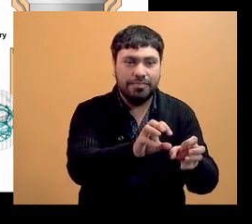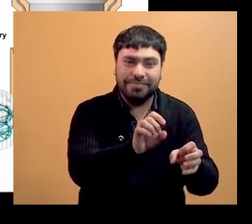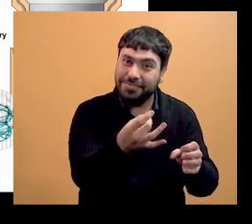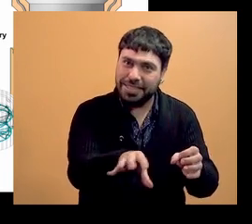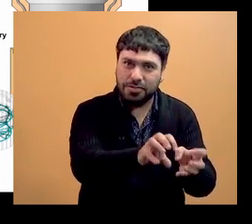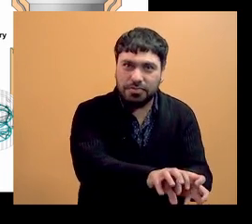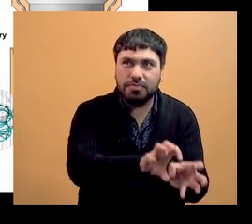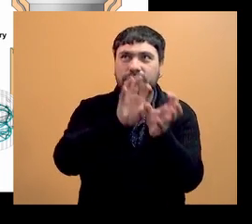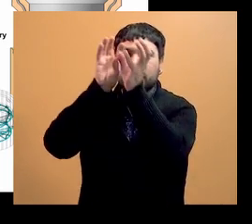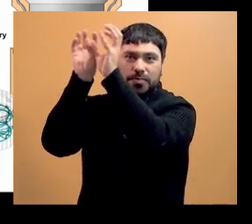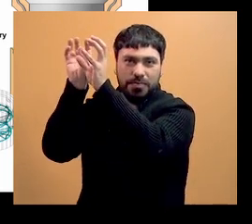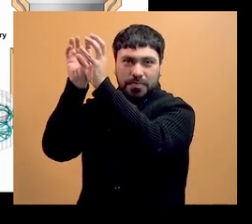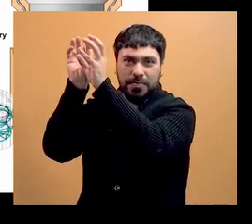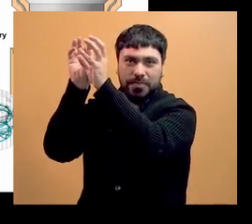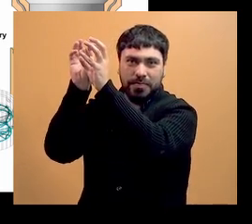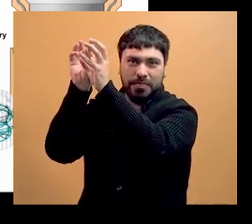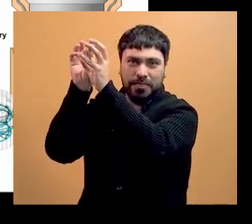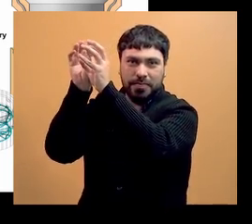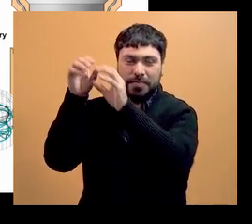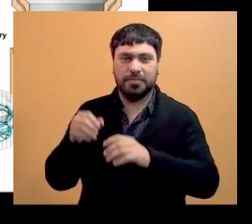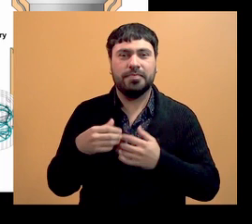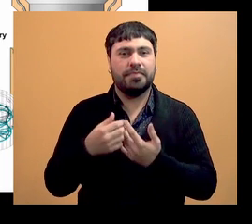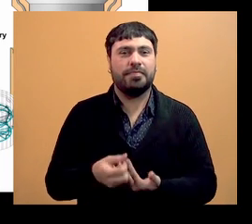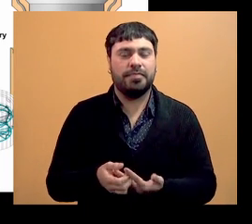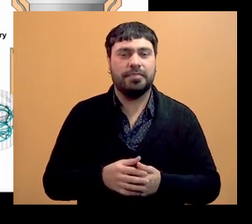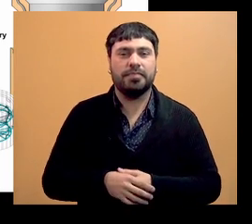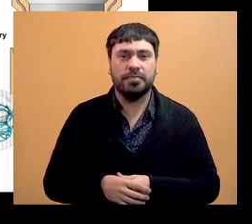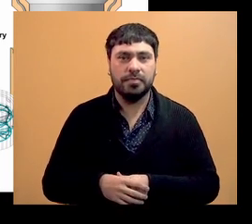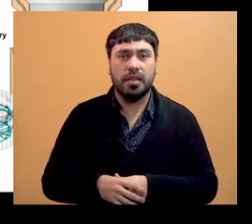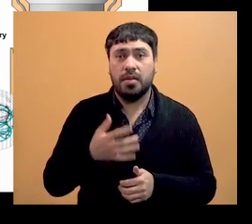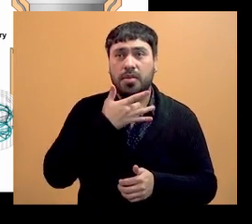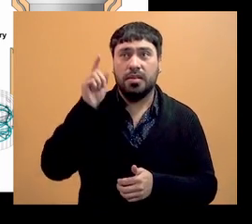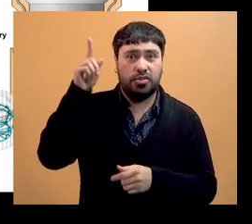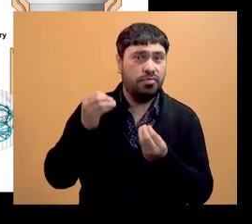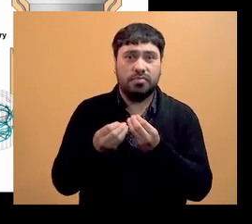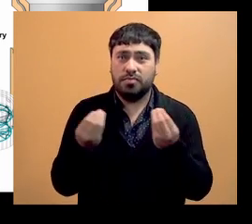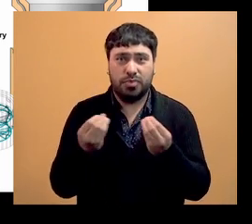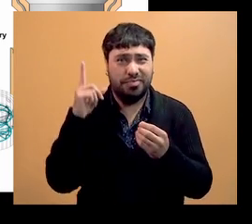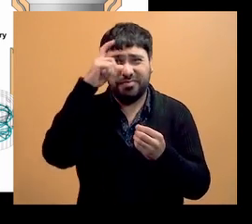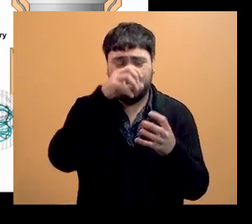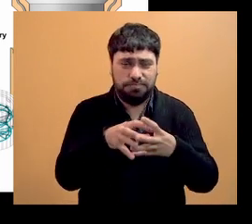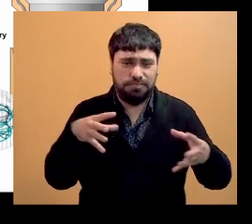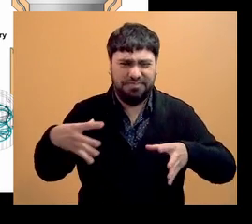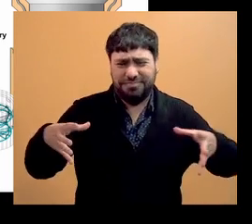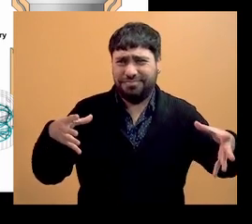trazos eléctricos, etcétera. Es decir, la infraestructura que se necesita para crear circuitos eléctricos es demasiado amplia para llevarla al espacio. Por lo tanto, si podemos tener